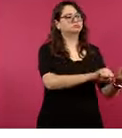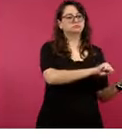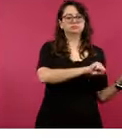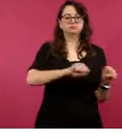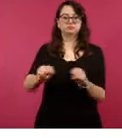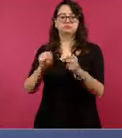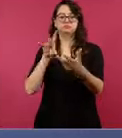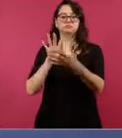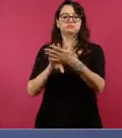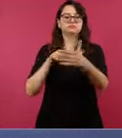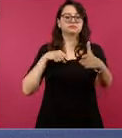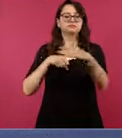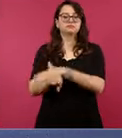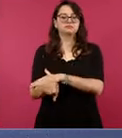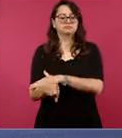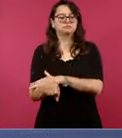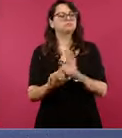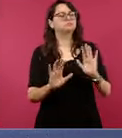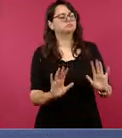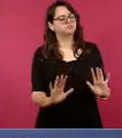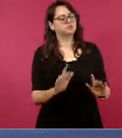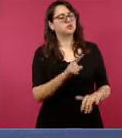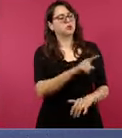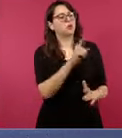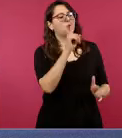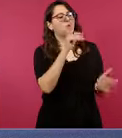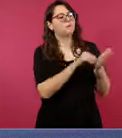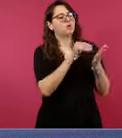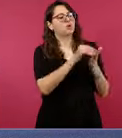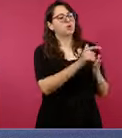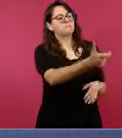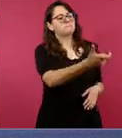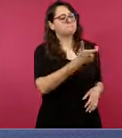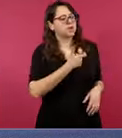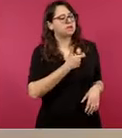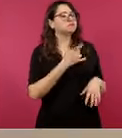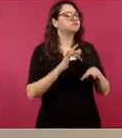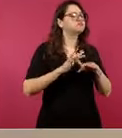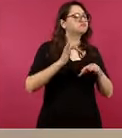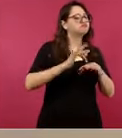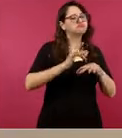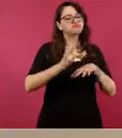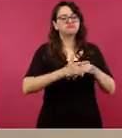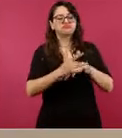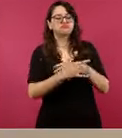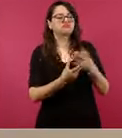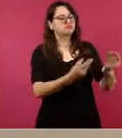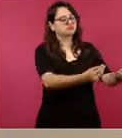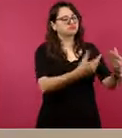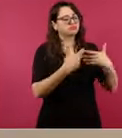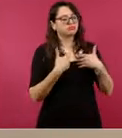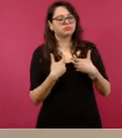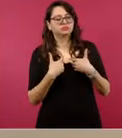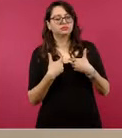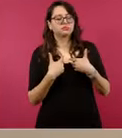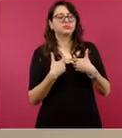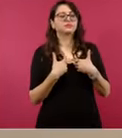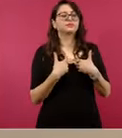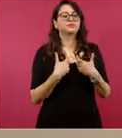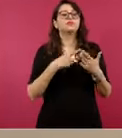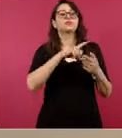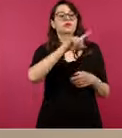CEIDO, pero podrían ayudarle a cambio de $1,000,000 y diversas joyas. Para ello trasladaron a la víctima a su